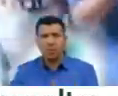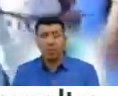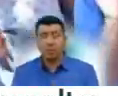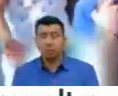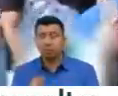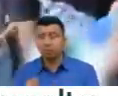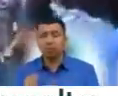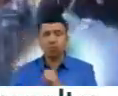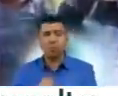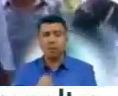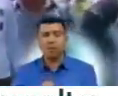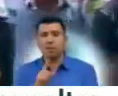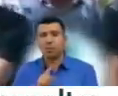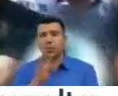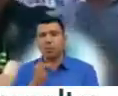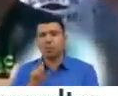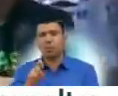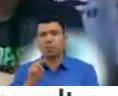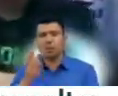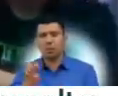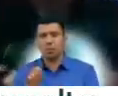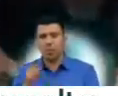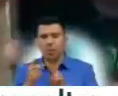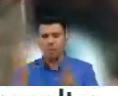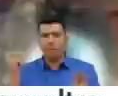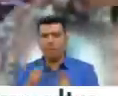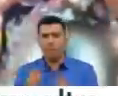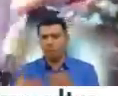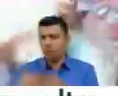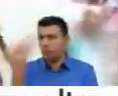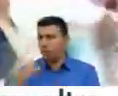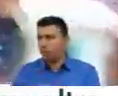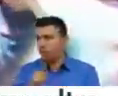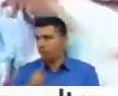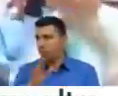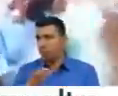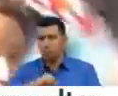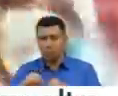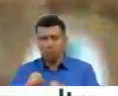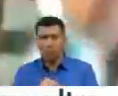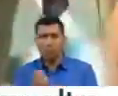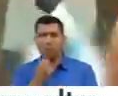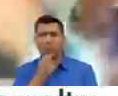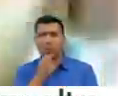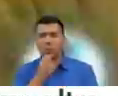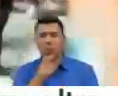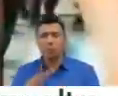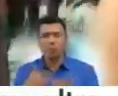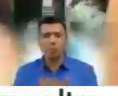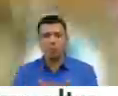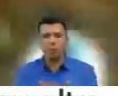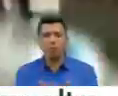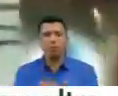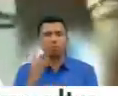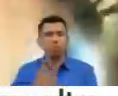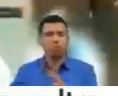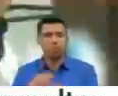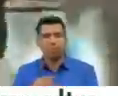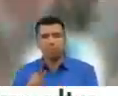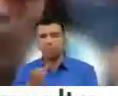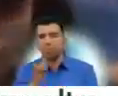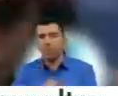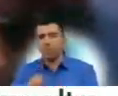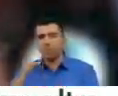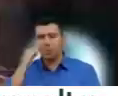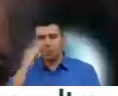de 1969, fecha que marca el inicio del movimiento de liberación homosexual en el mundo y que reivindica la